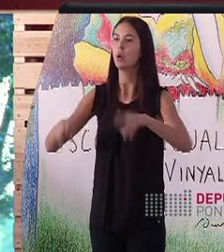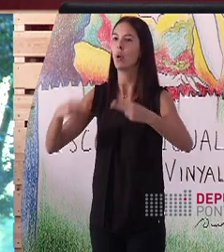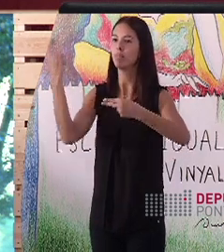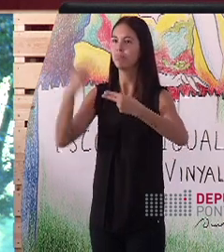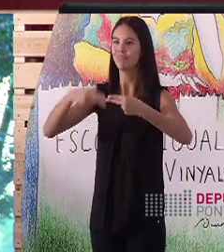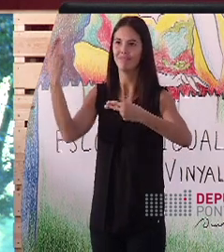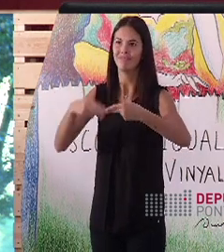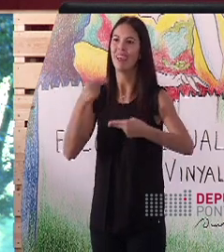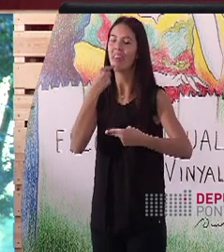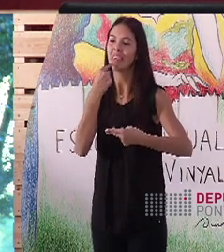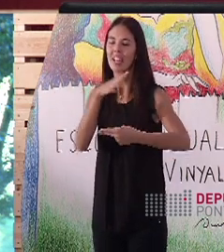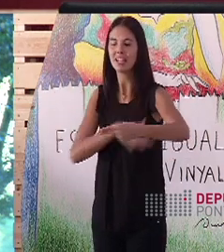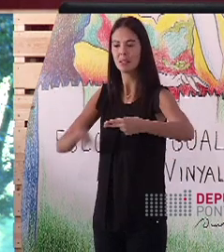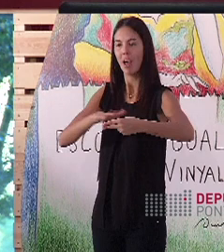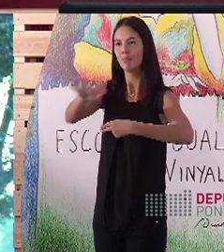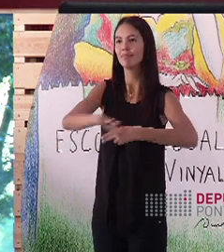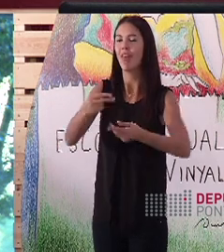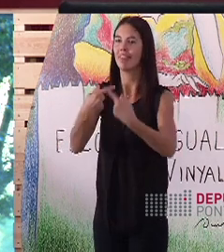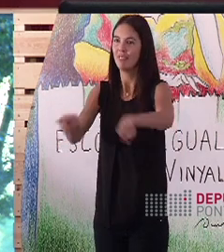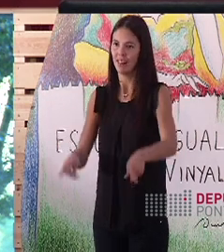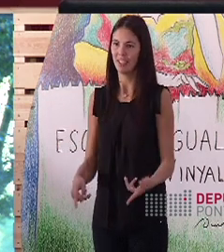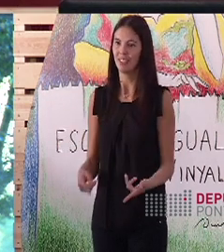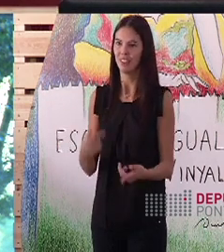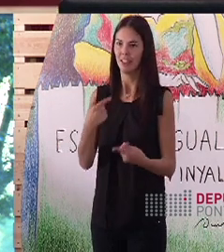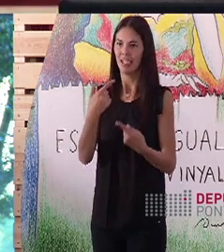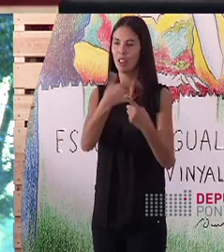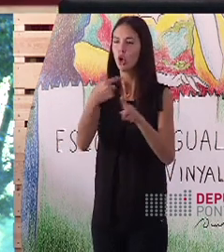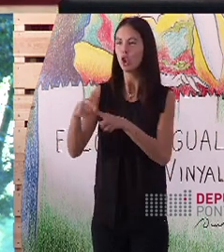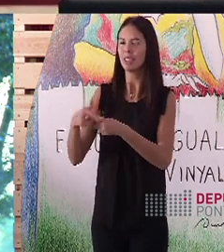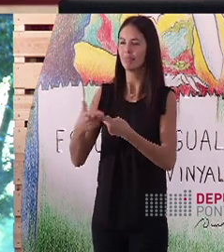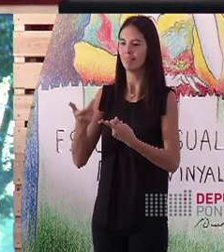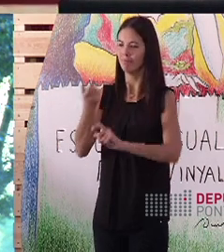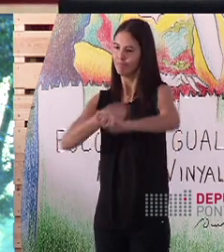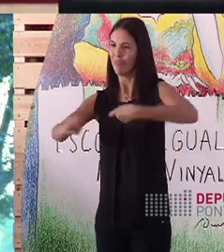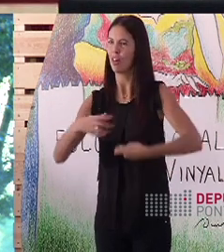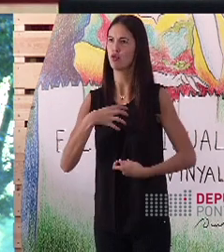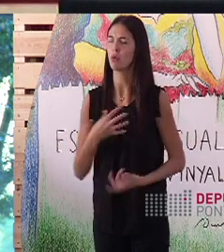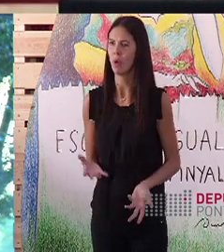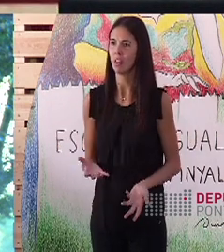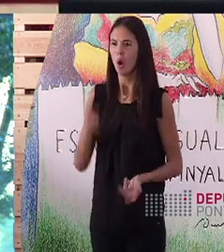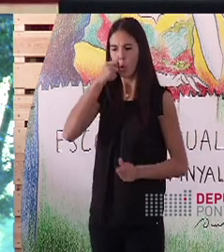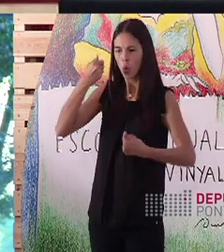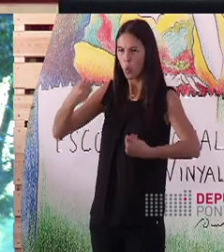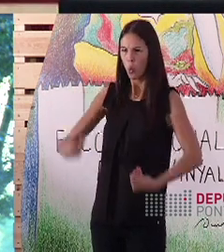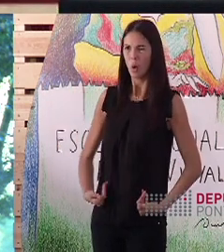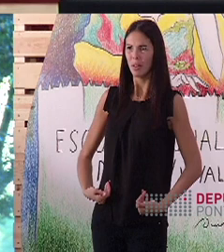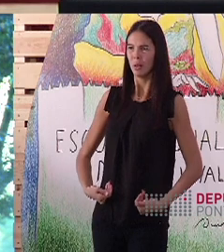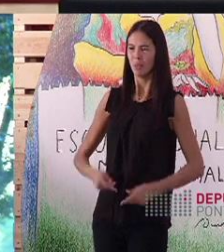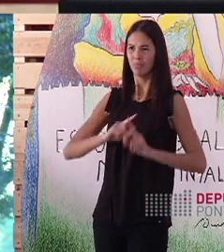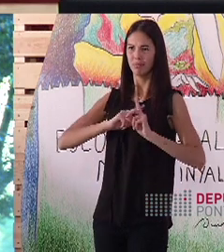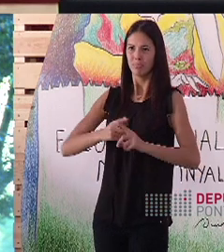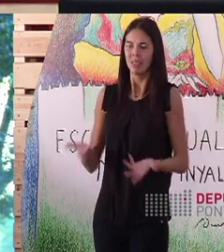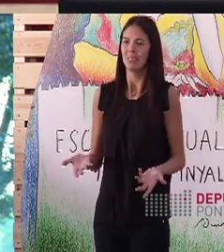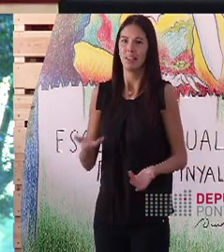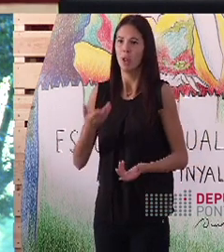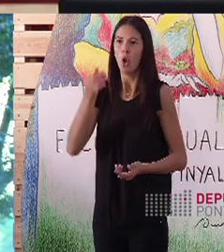hay espacios, que hay cosas que no pueden entrar en el mercado, que los cuerpos son sagrados, los de los hombres y los de